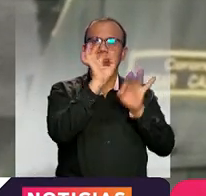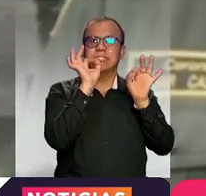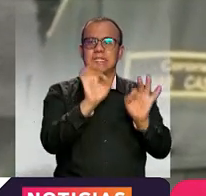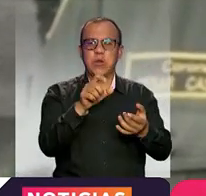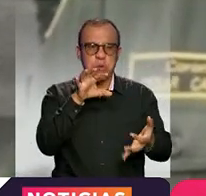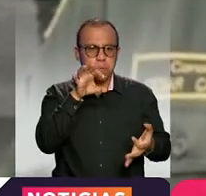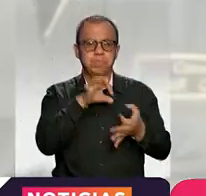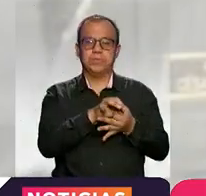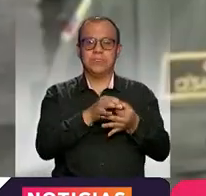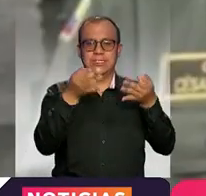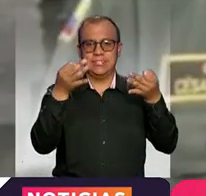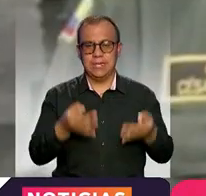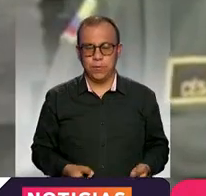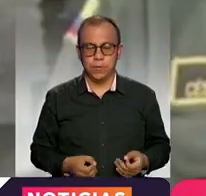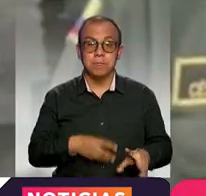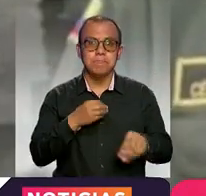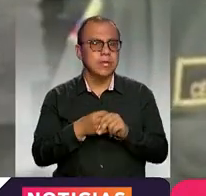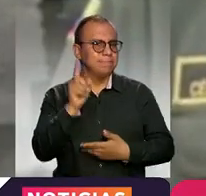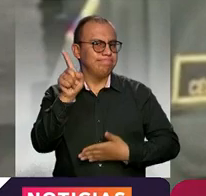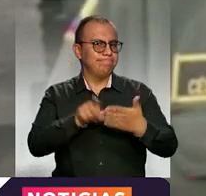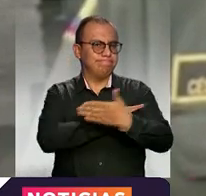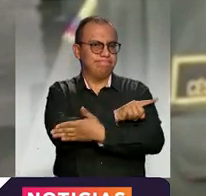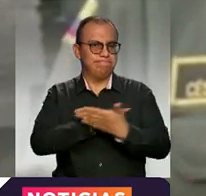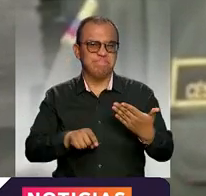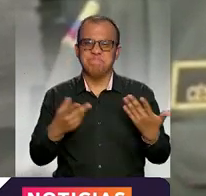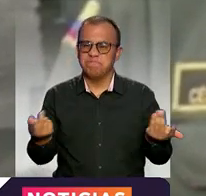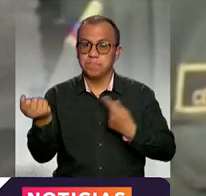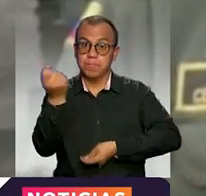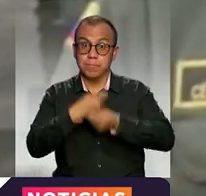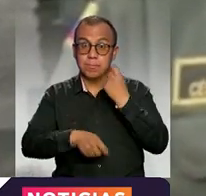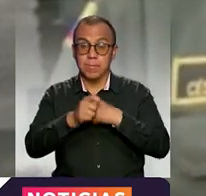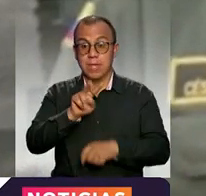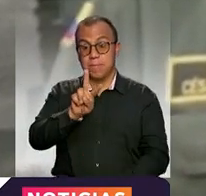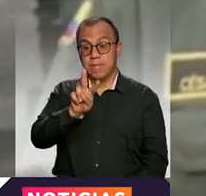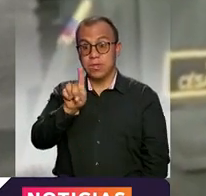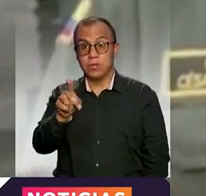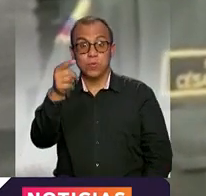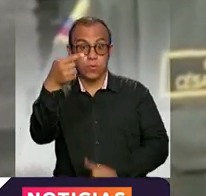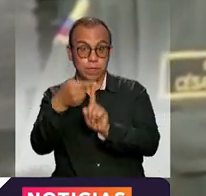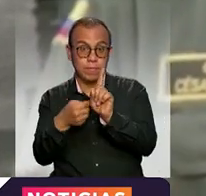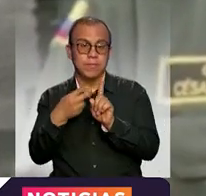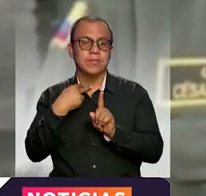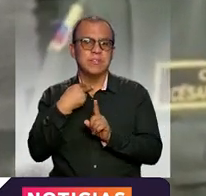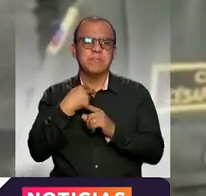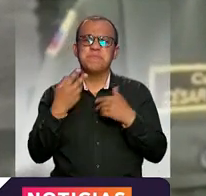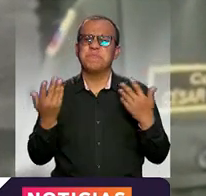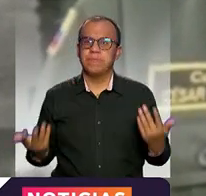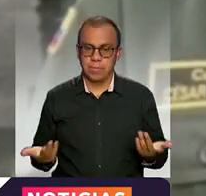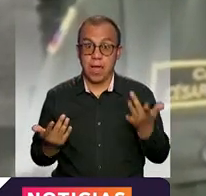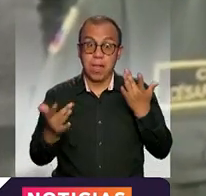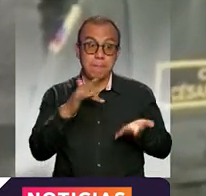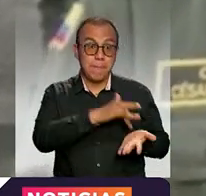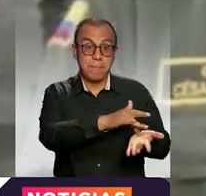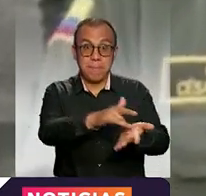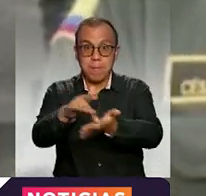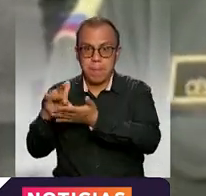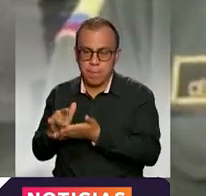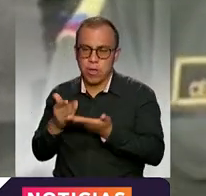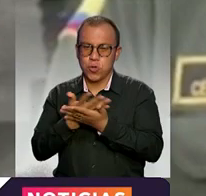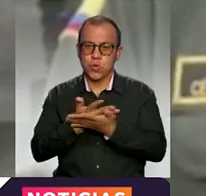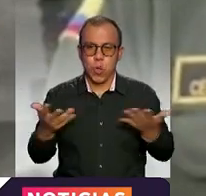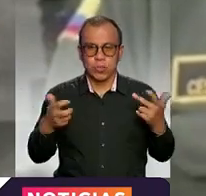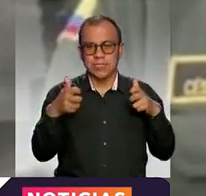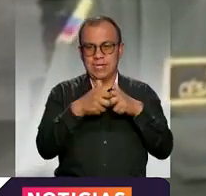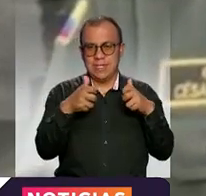a sus compras está prohibida la venta para este 21 de noviembre de manera presencial para equipos